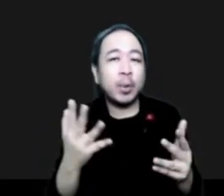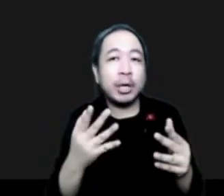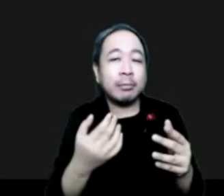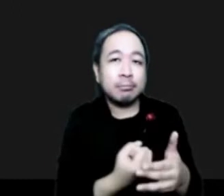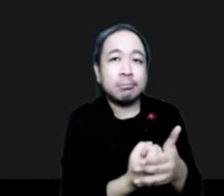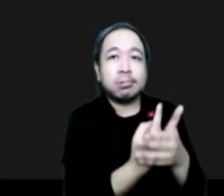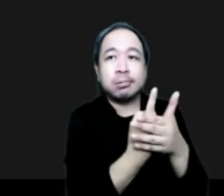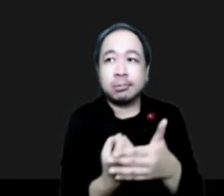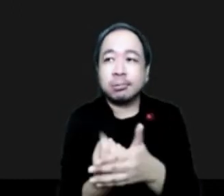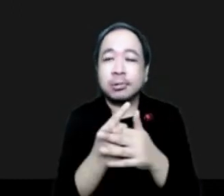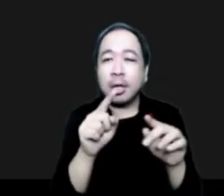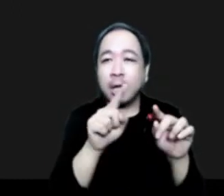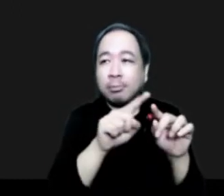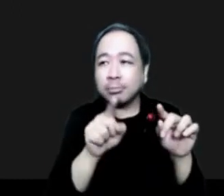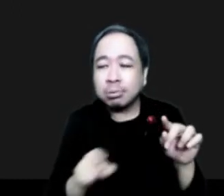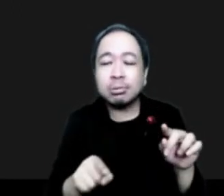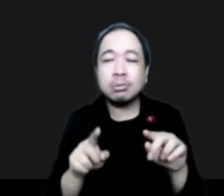sensores de la red centroamericana.